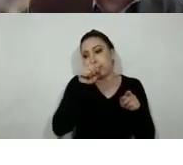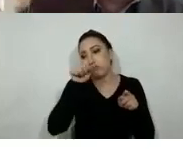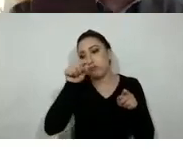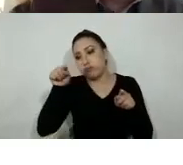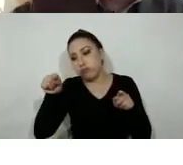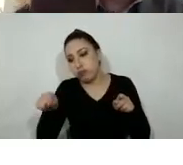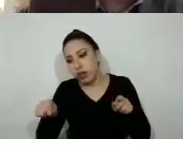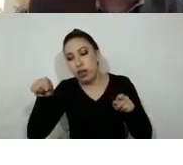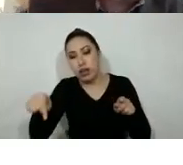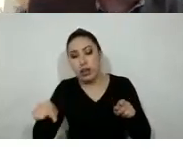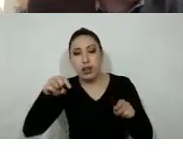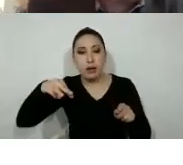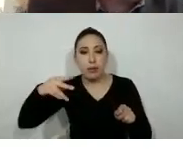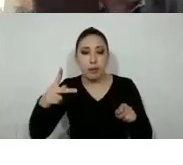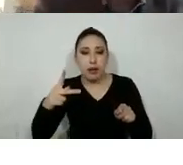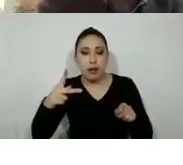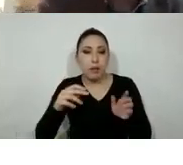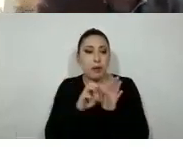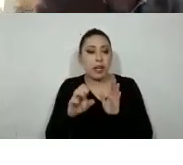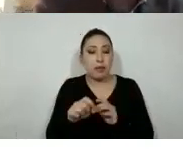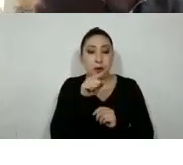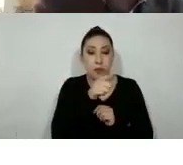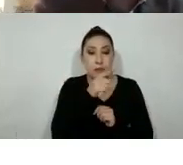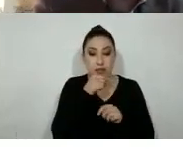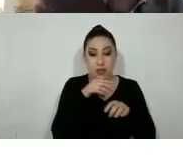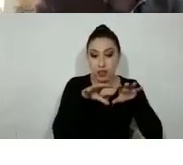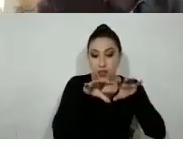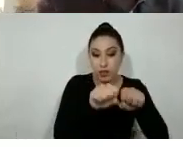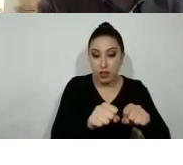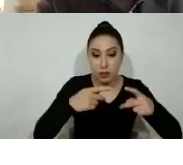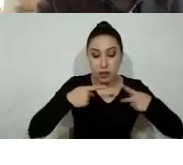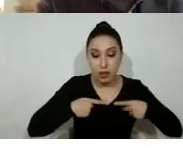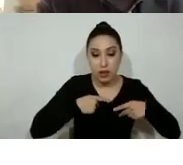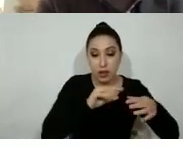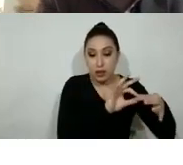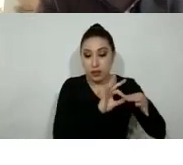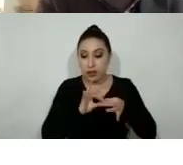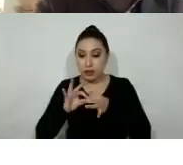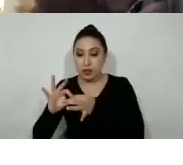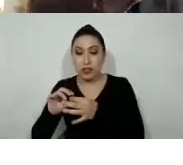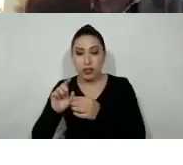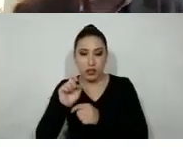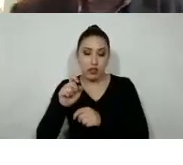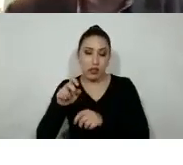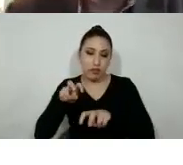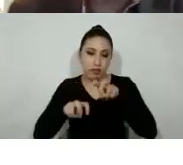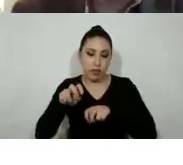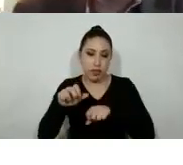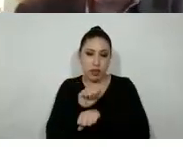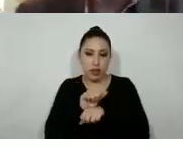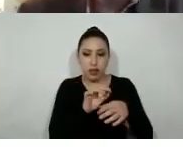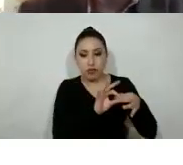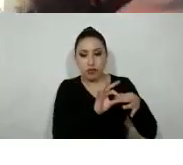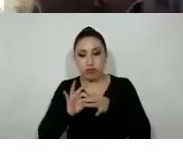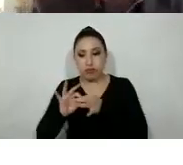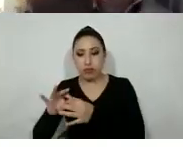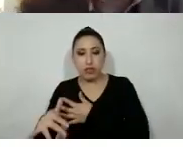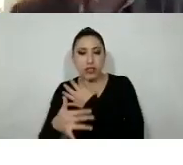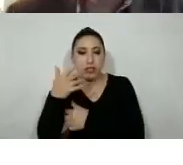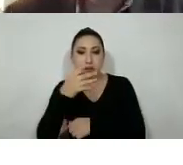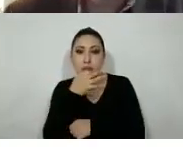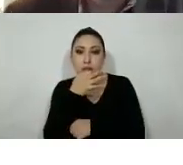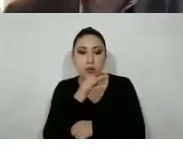si el policía detiene a la persona y se va directo al Ministerio Público en la patrulla, pues le lleva 15 minutos ese traslado y